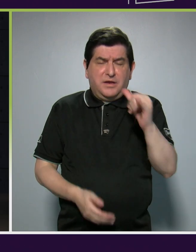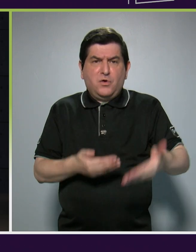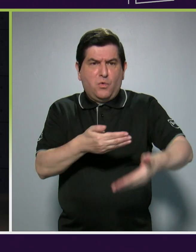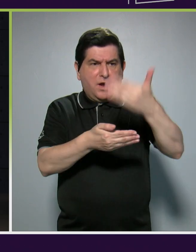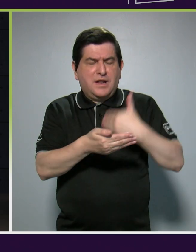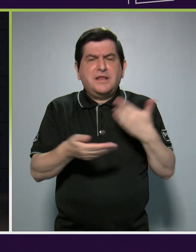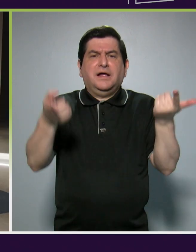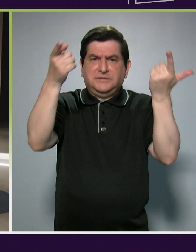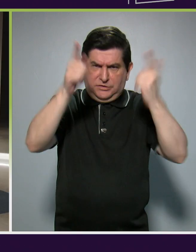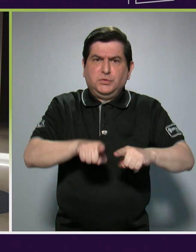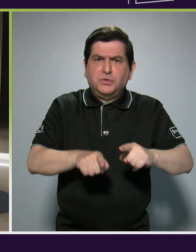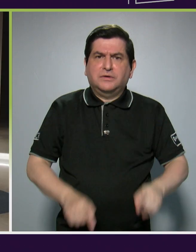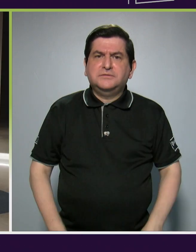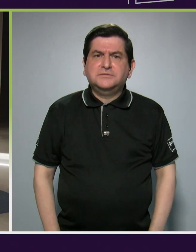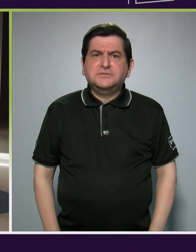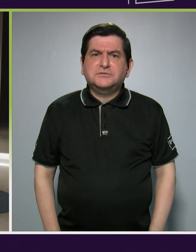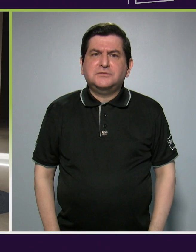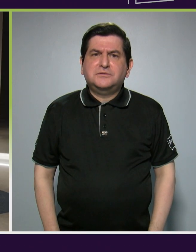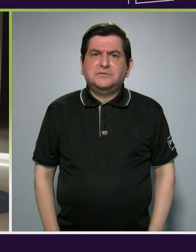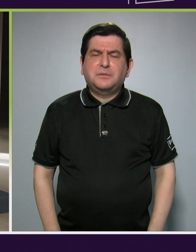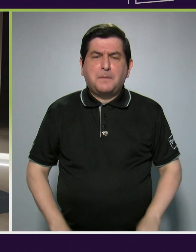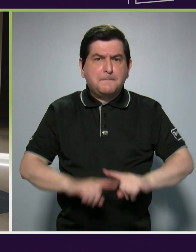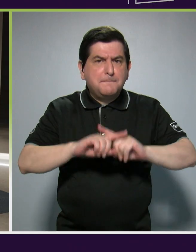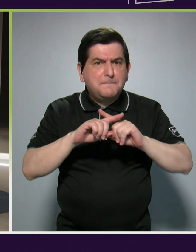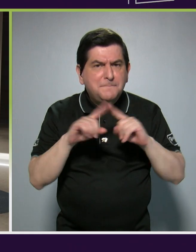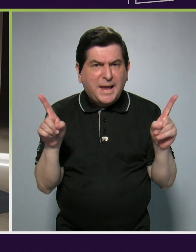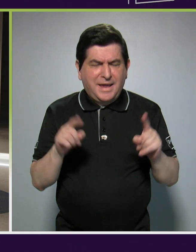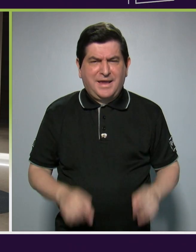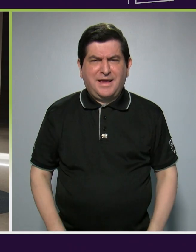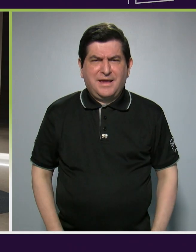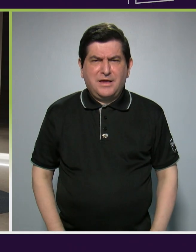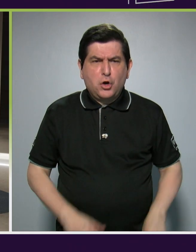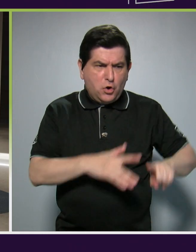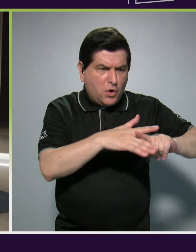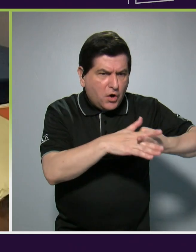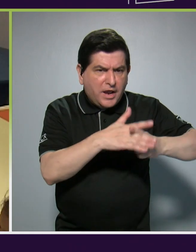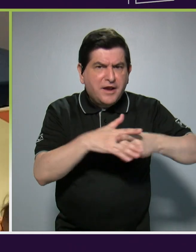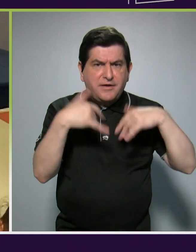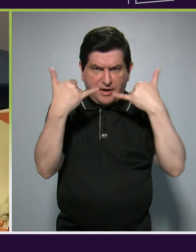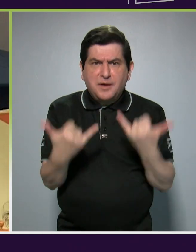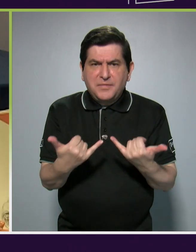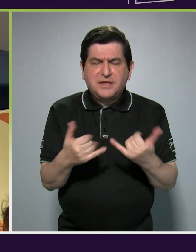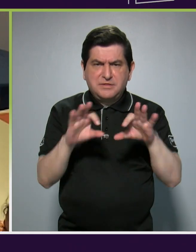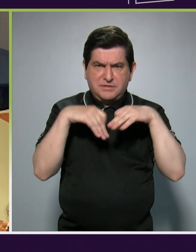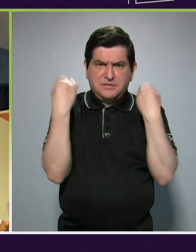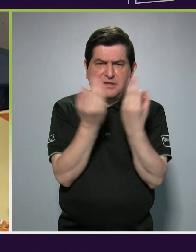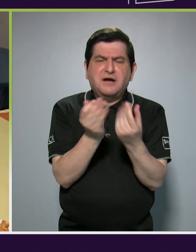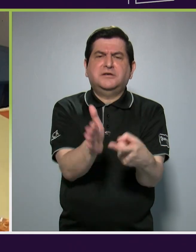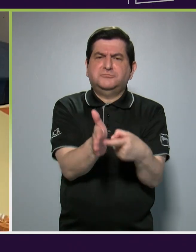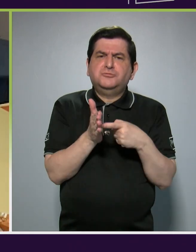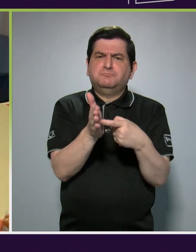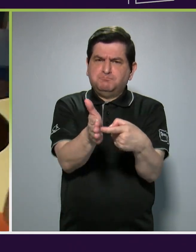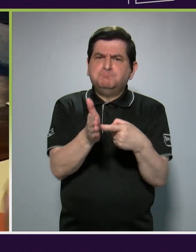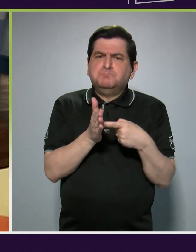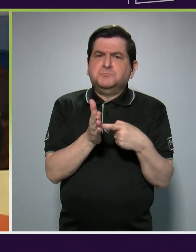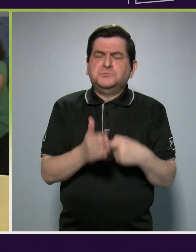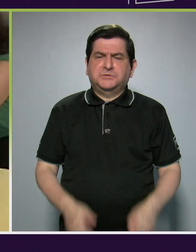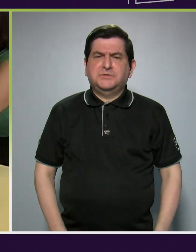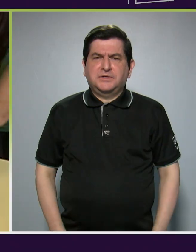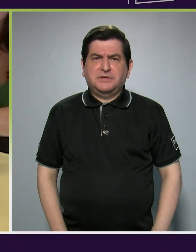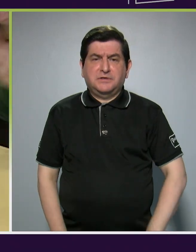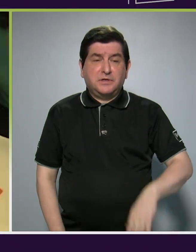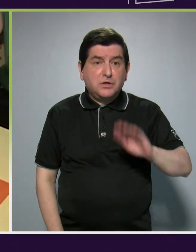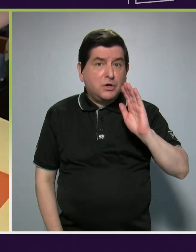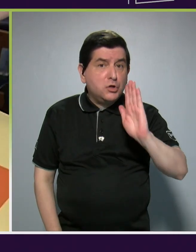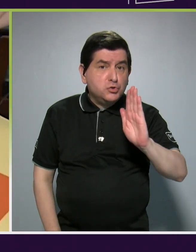casos anteriores también, pero eso va dando más herramientas para que las familias puedan exigir que si